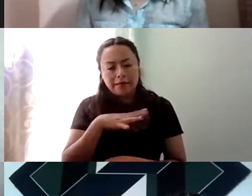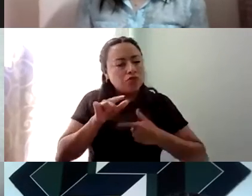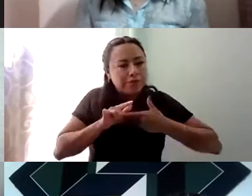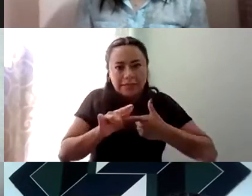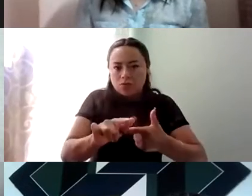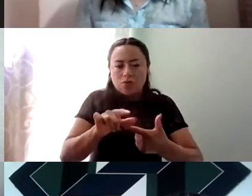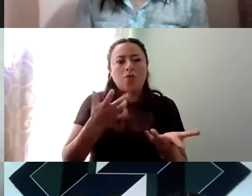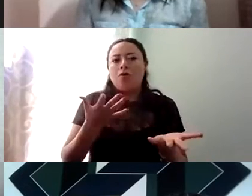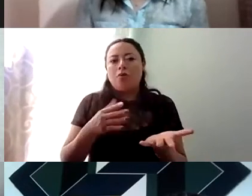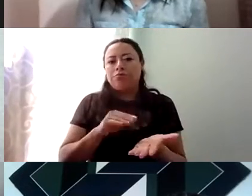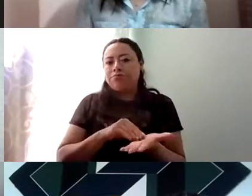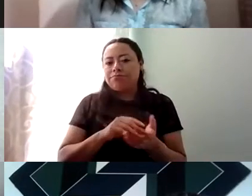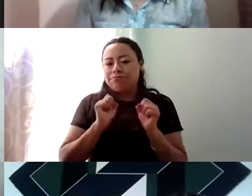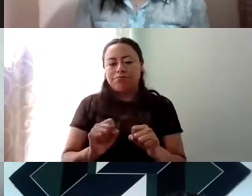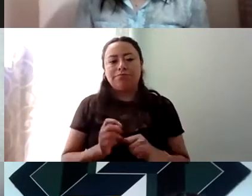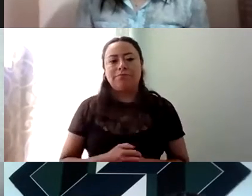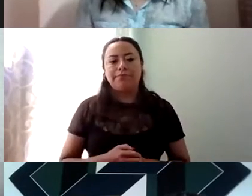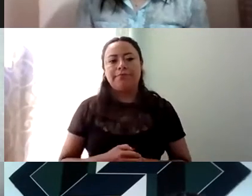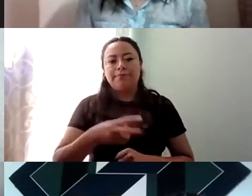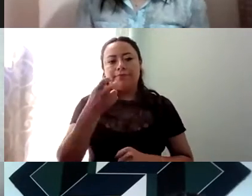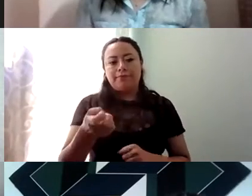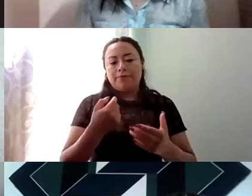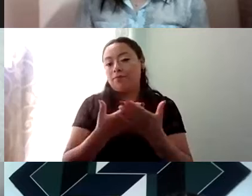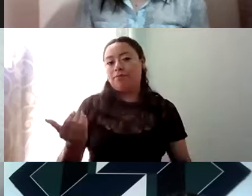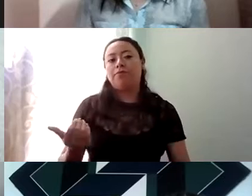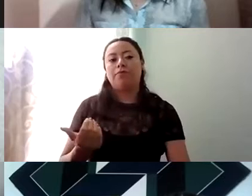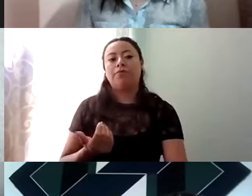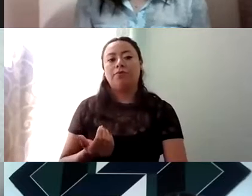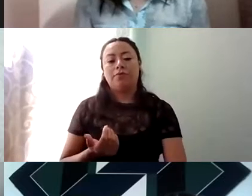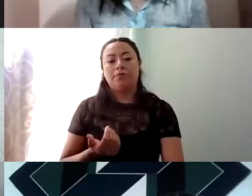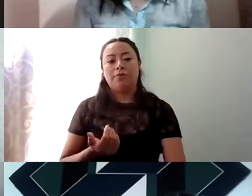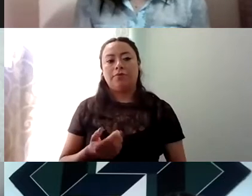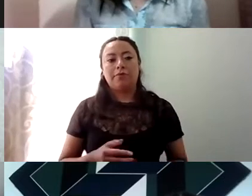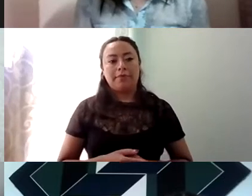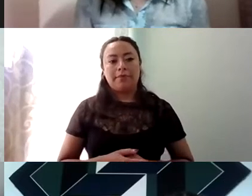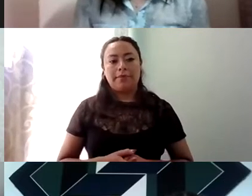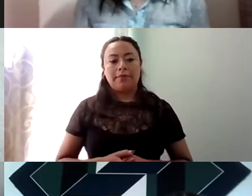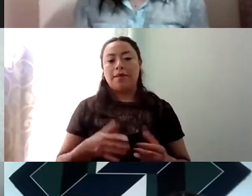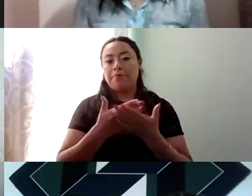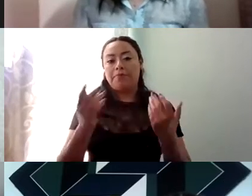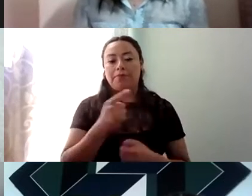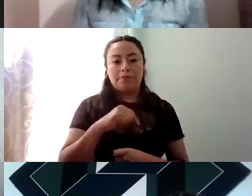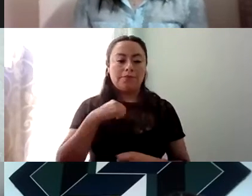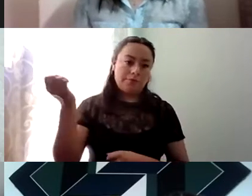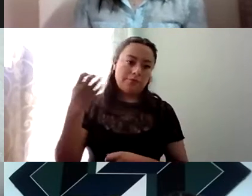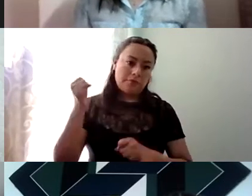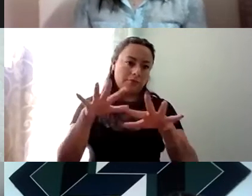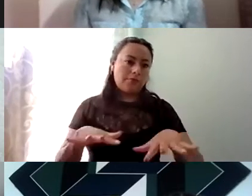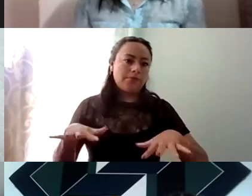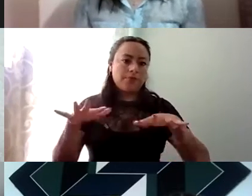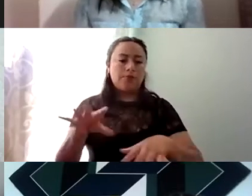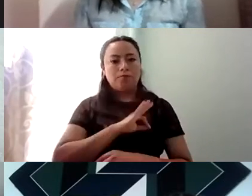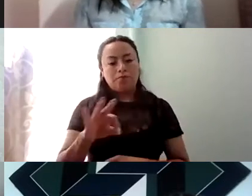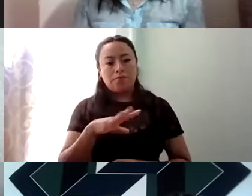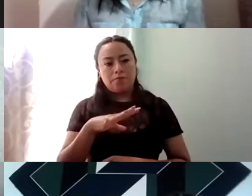revertir. Entonces, más vale que tanto nosotros en el Congreso tomemos la iniciativa